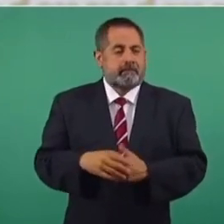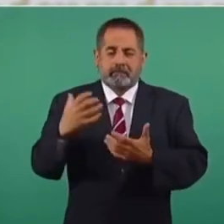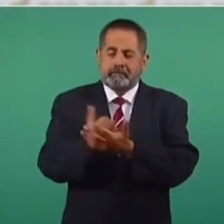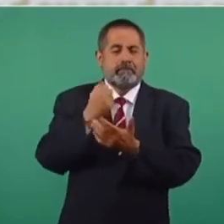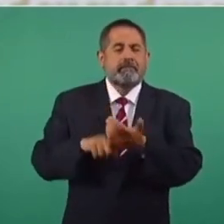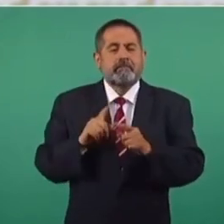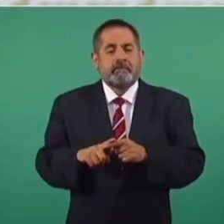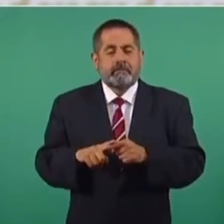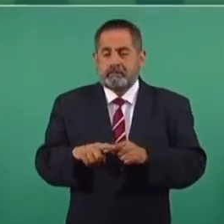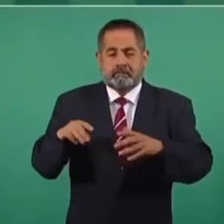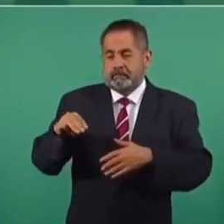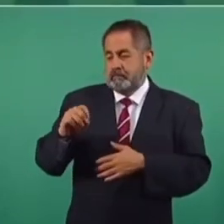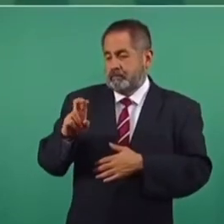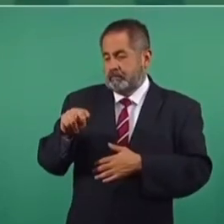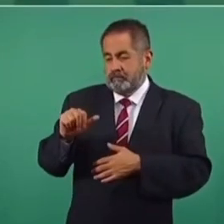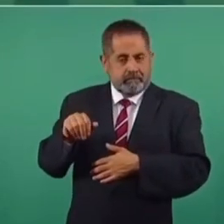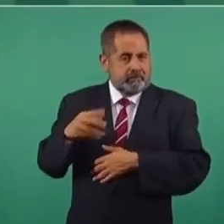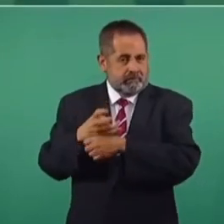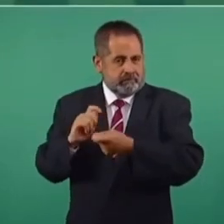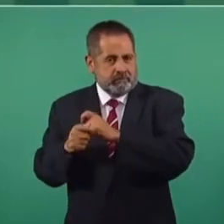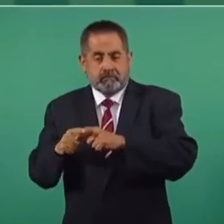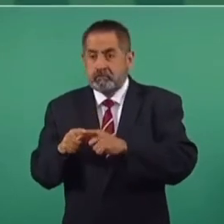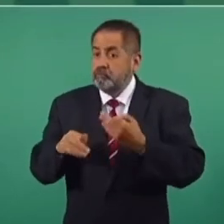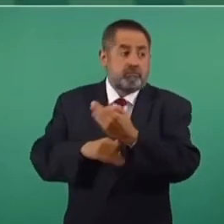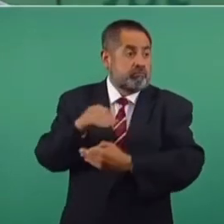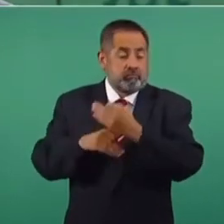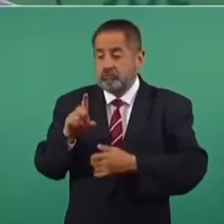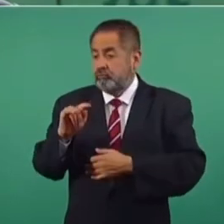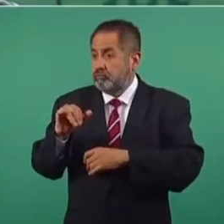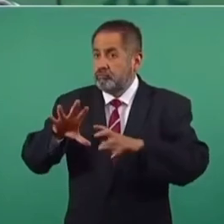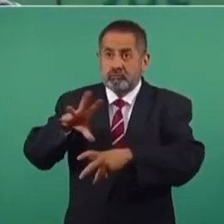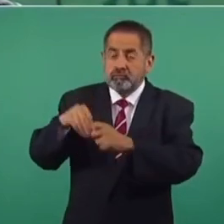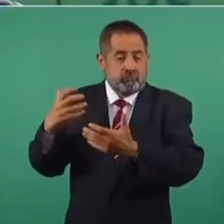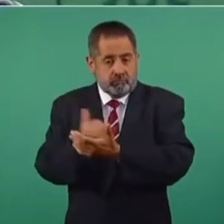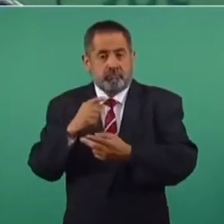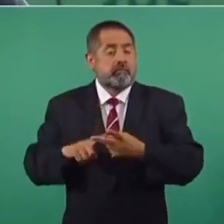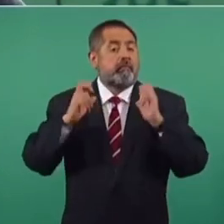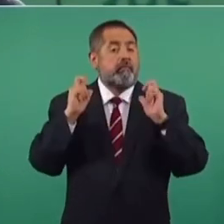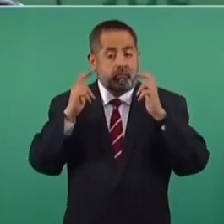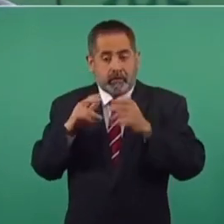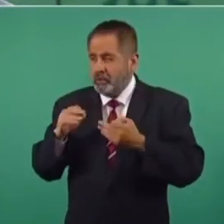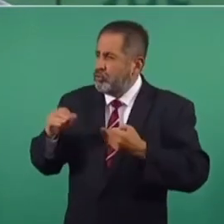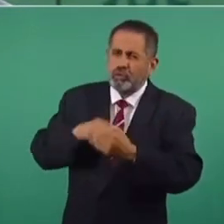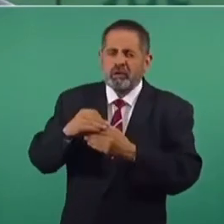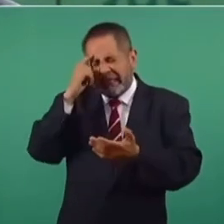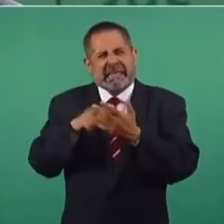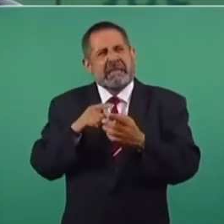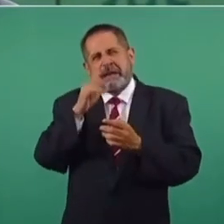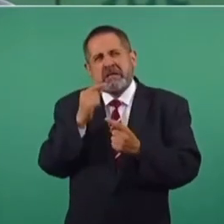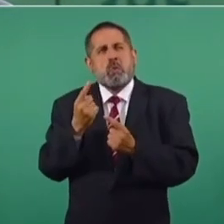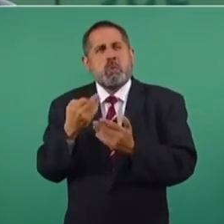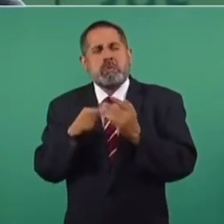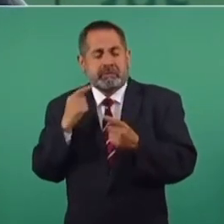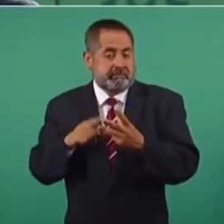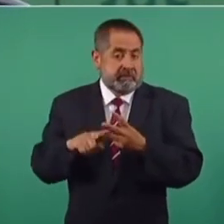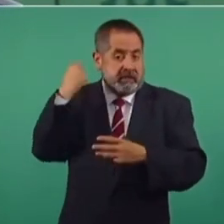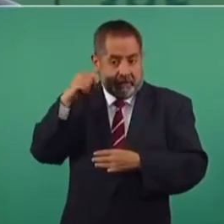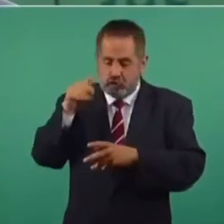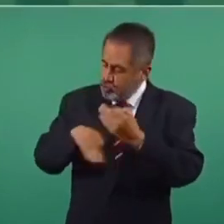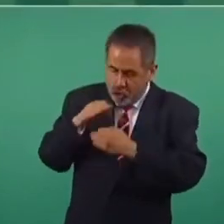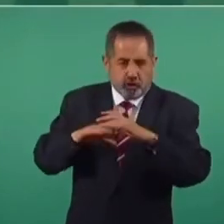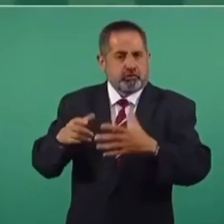ganó el movimiento que defiende la transformación todos los distritos. En Chiapas, todos, solo creo que perdió uno. En Tabasco,